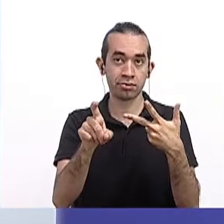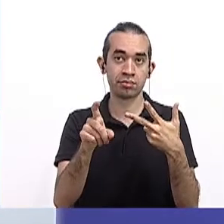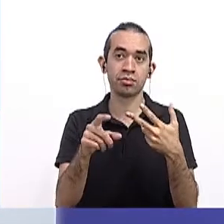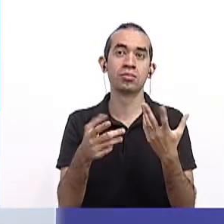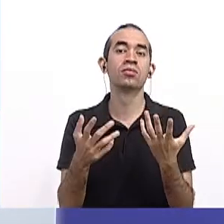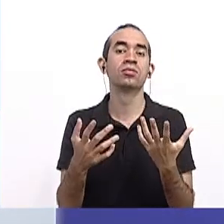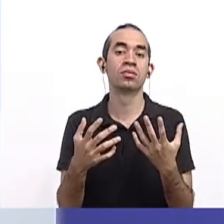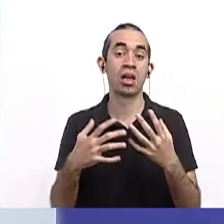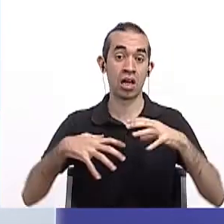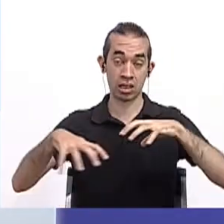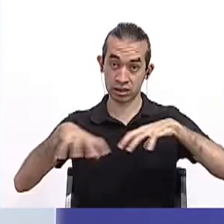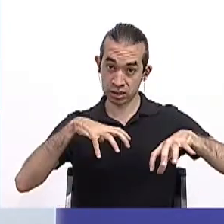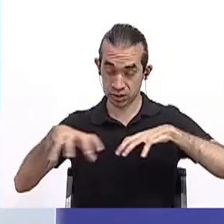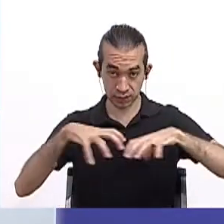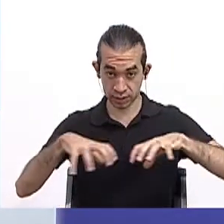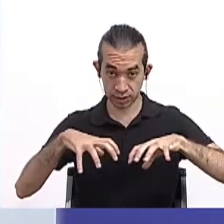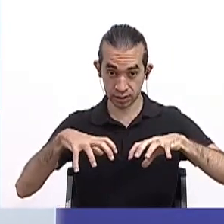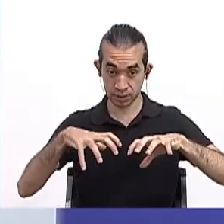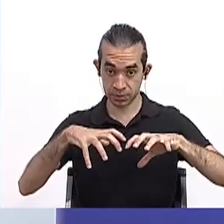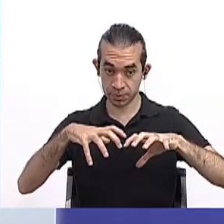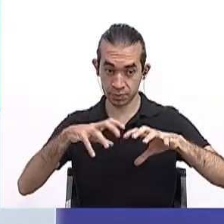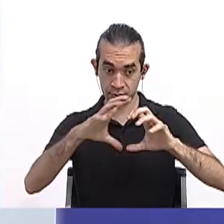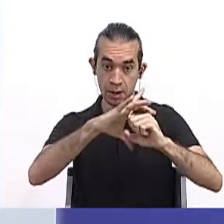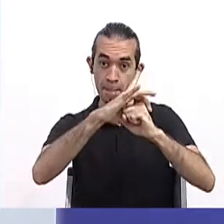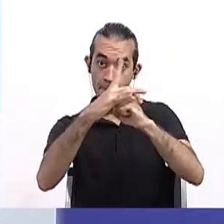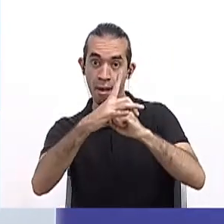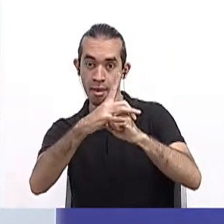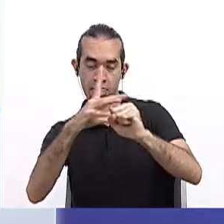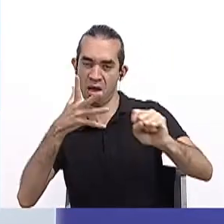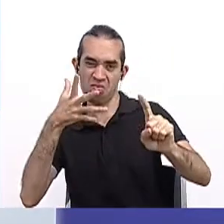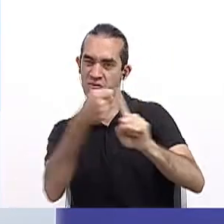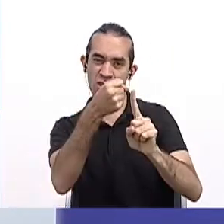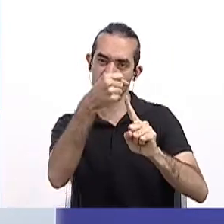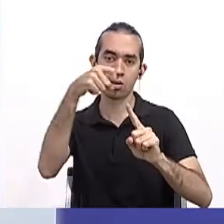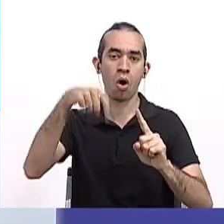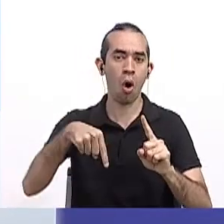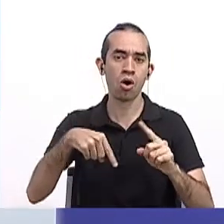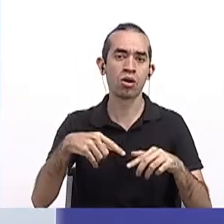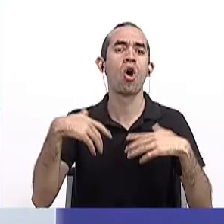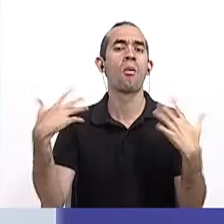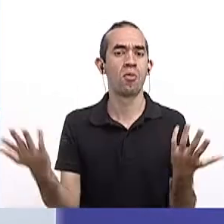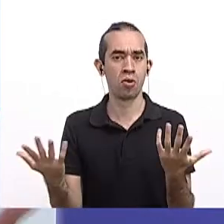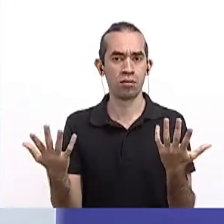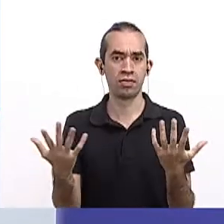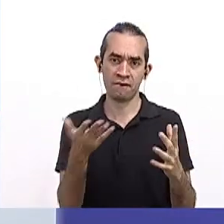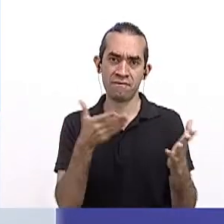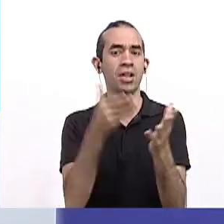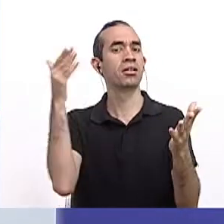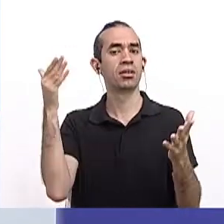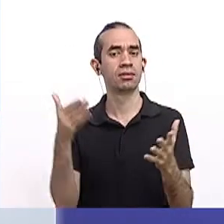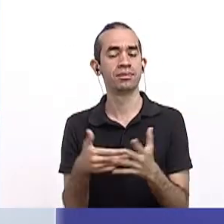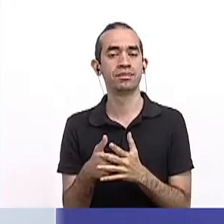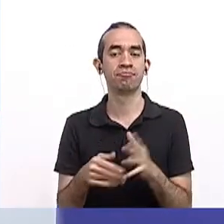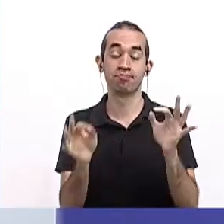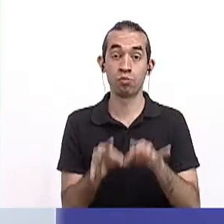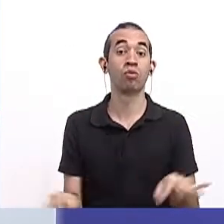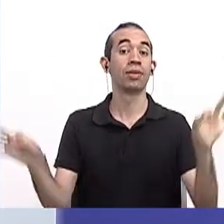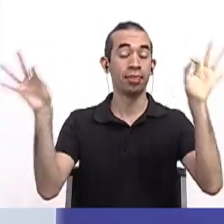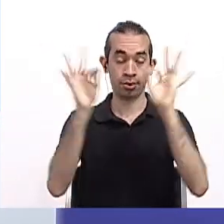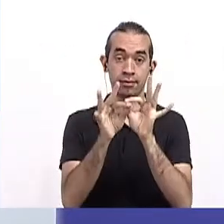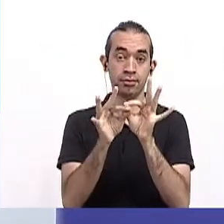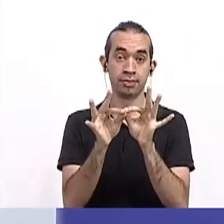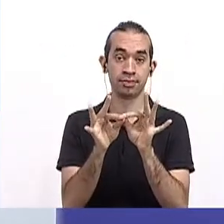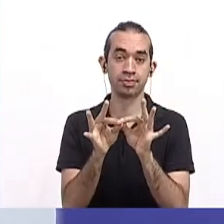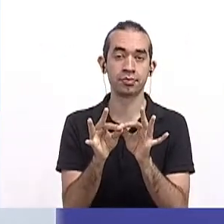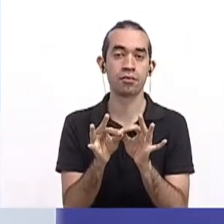¿Cómo están impactando nuestras actividades al planeta el día de hoy, al medio ambiente? Eso también es muy importante.